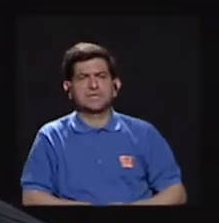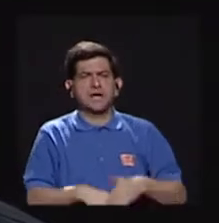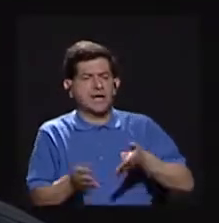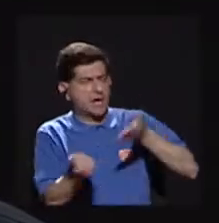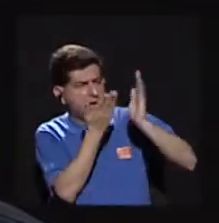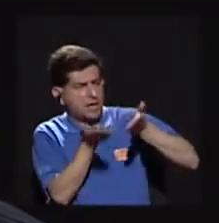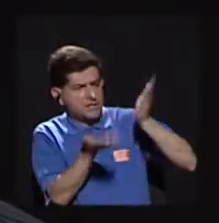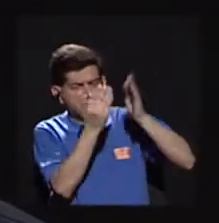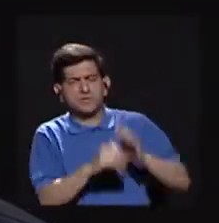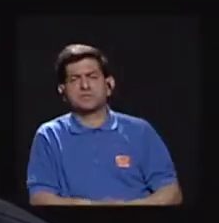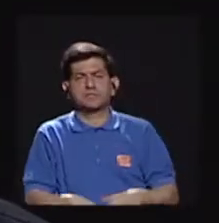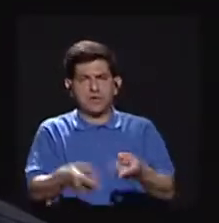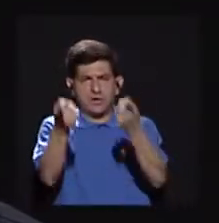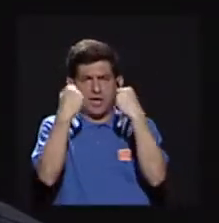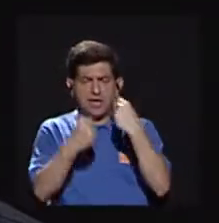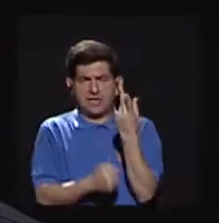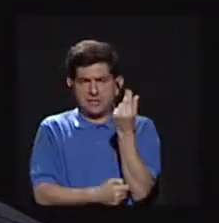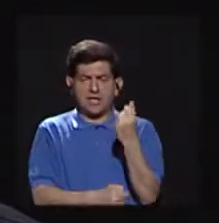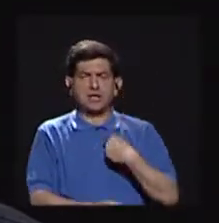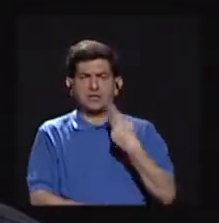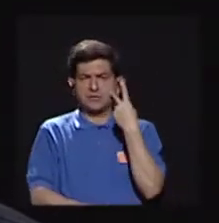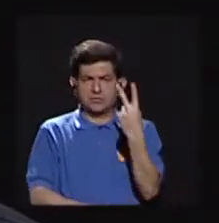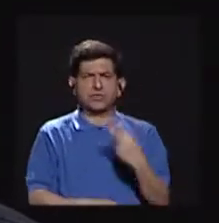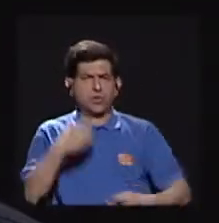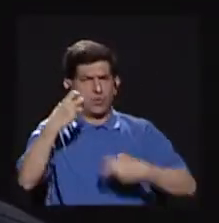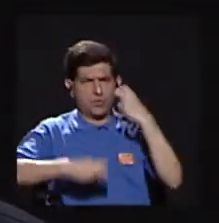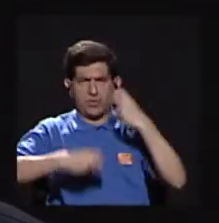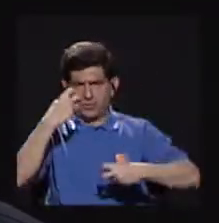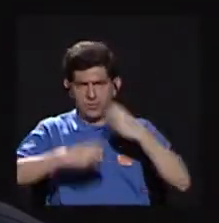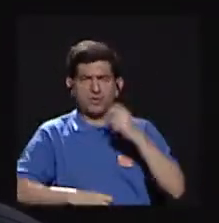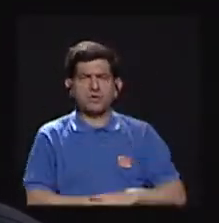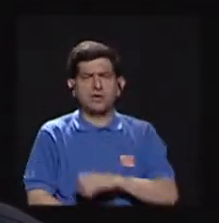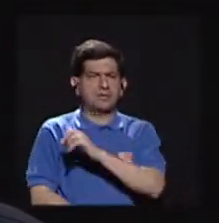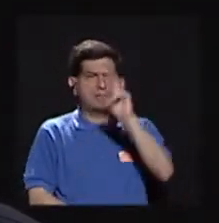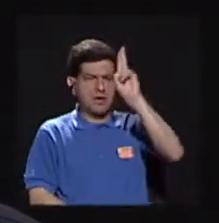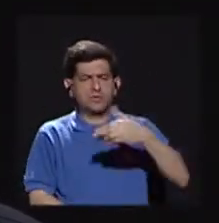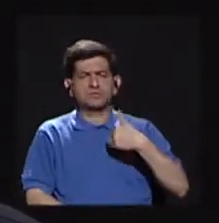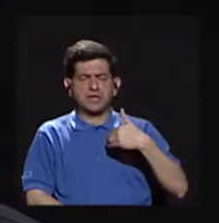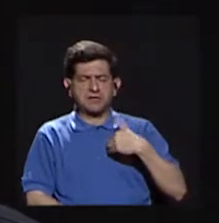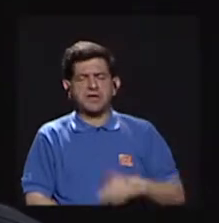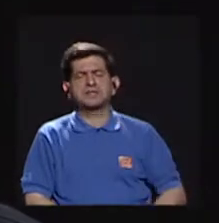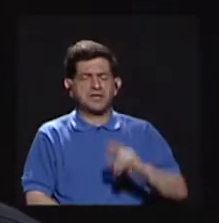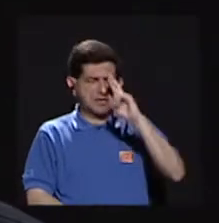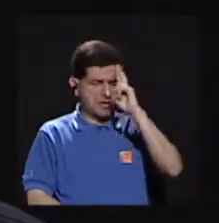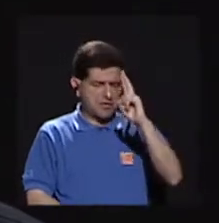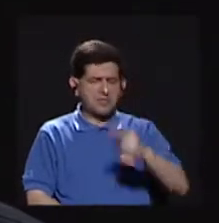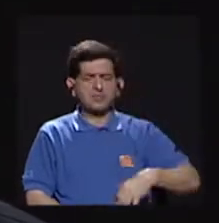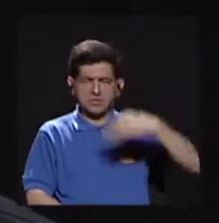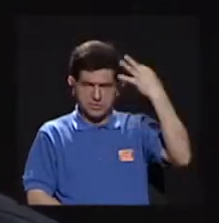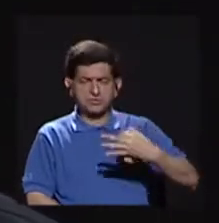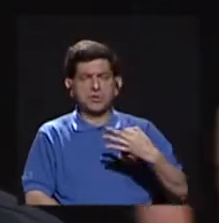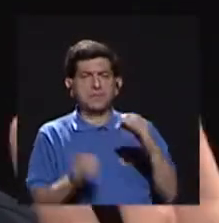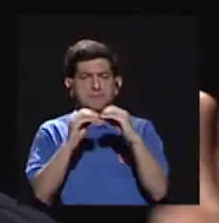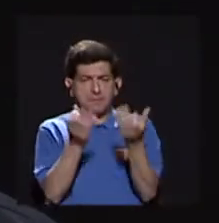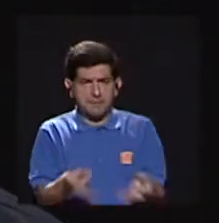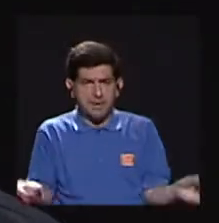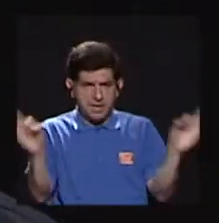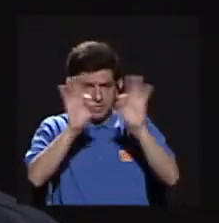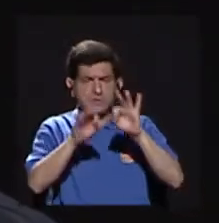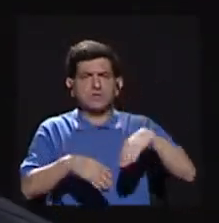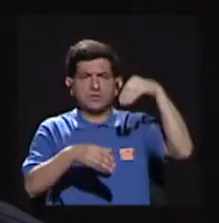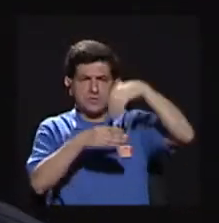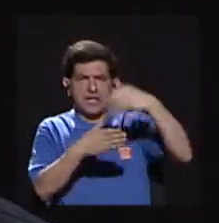y la atracción de inversiones y yo no veo que haya ningún problema costa rica tiene una reputación sólida y tiene lo más importante en esa economía